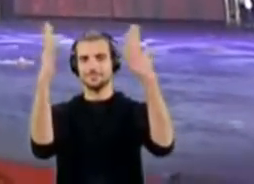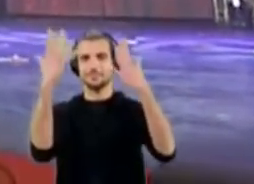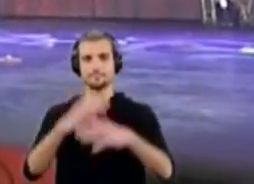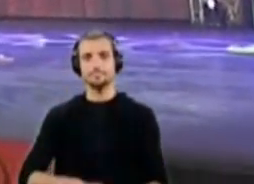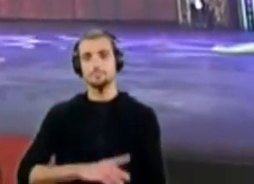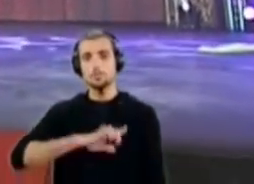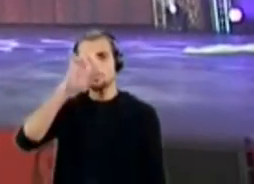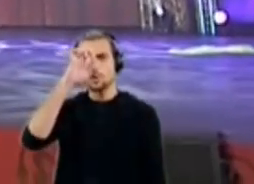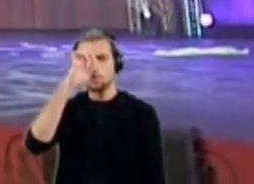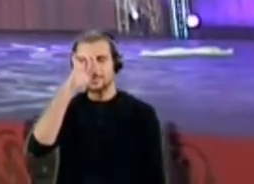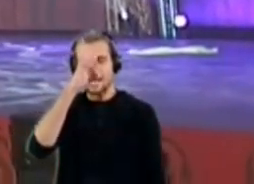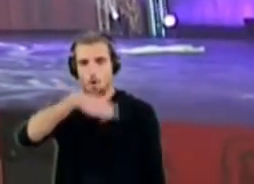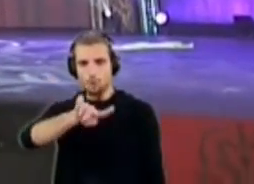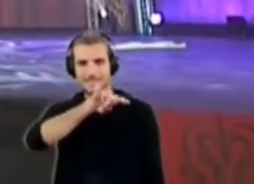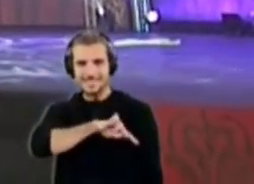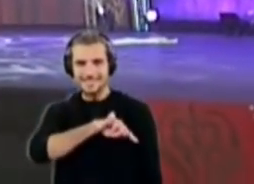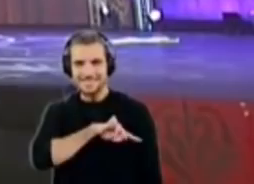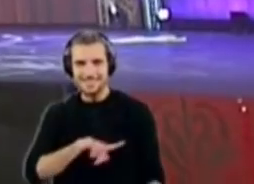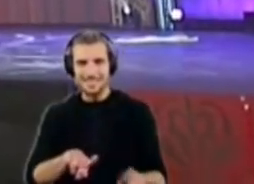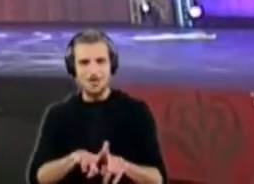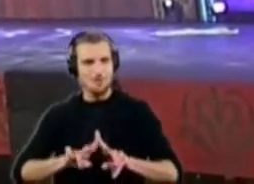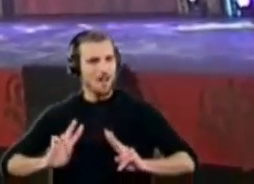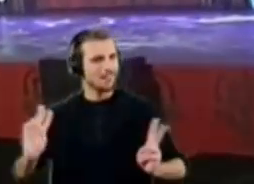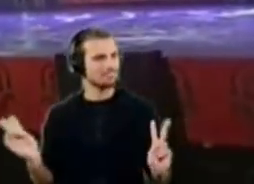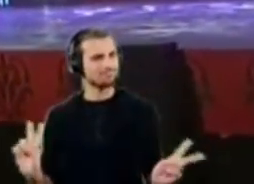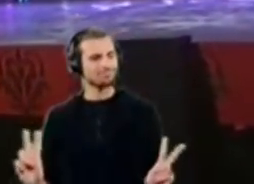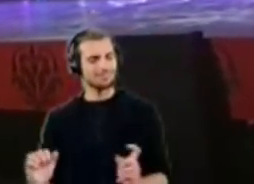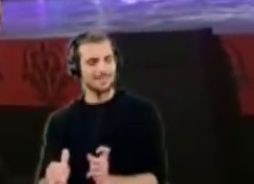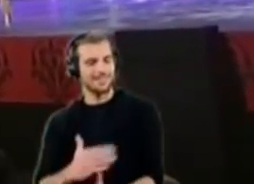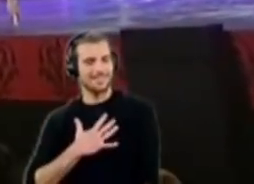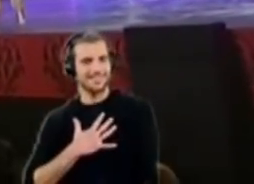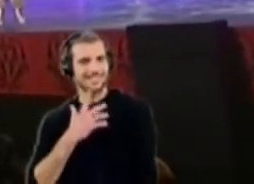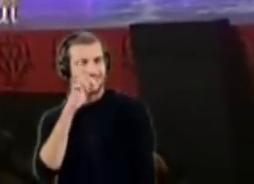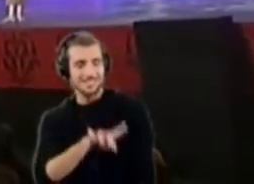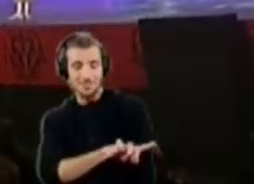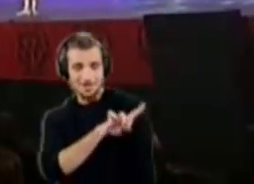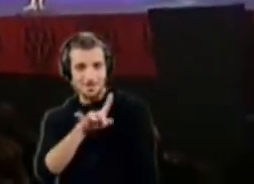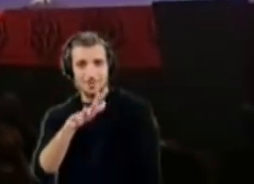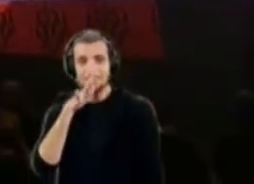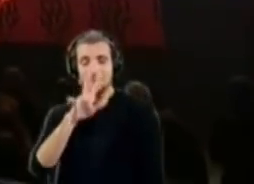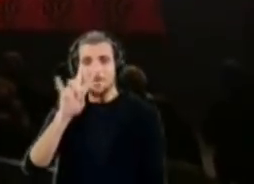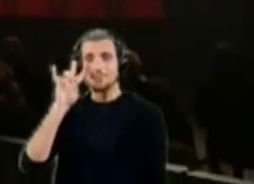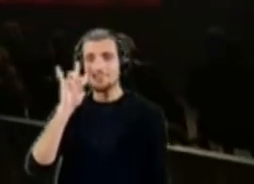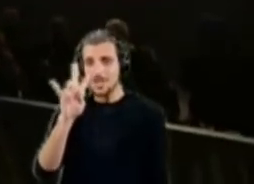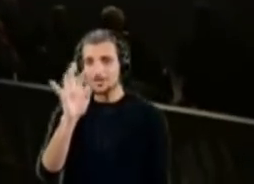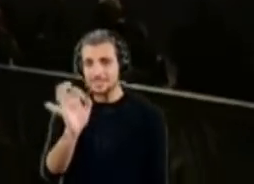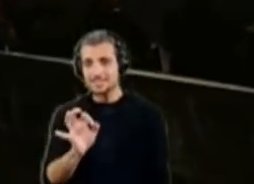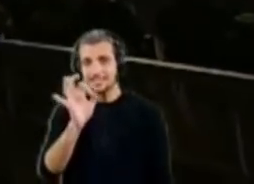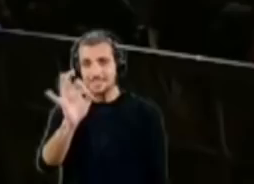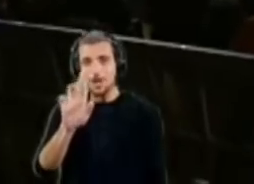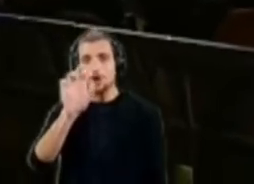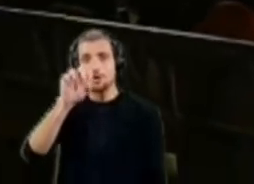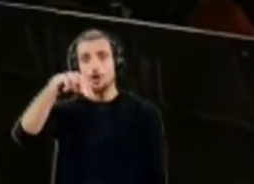No sé si han sentido, bueno, han sentido esa energía y han visto casi todo el rato la sonrisa de